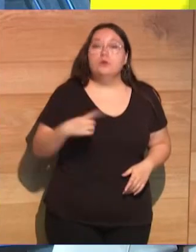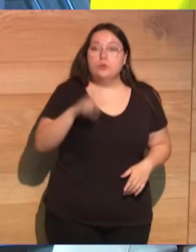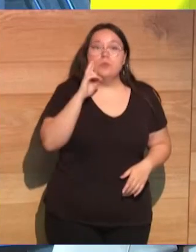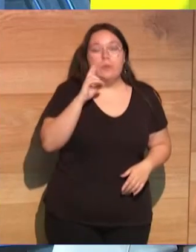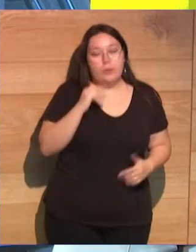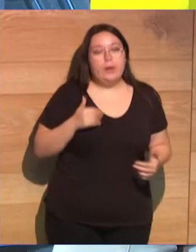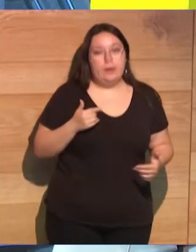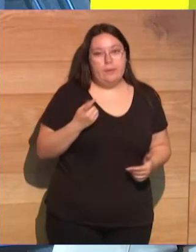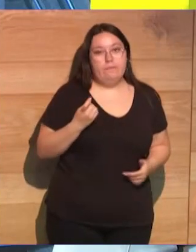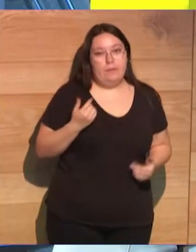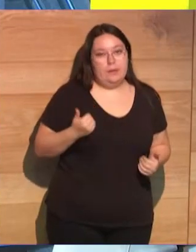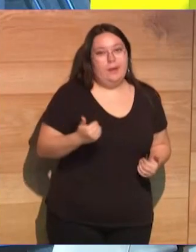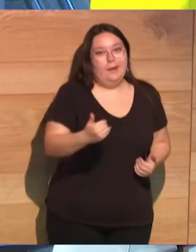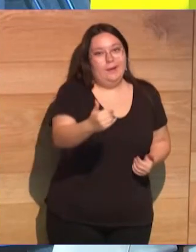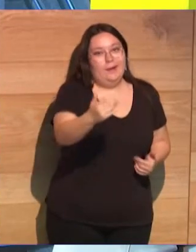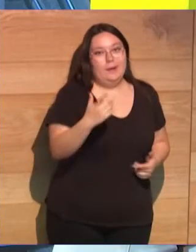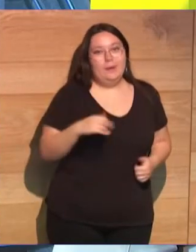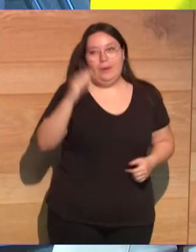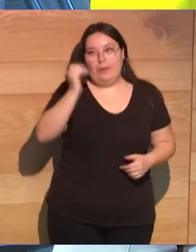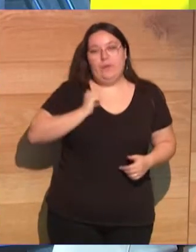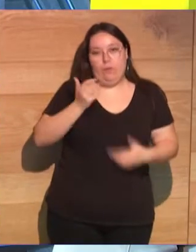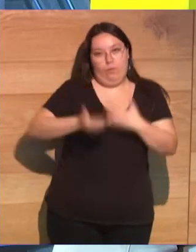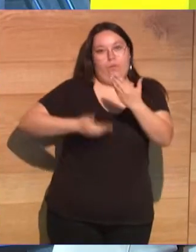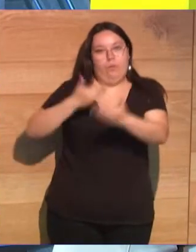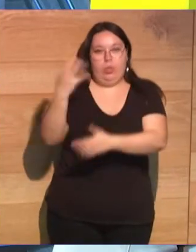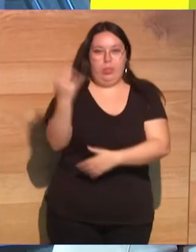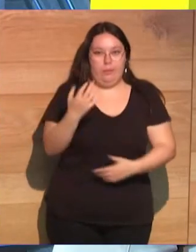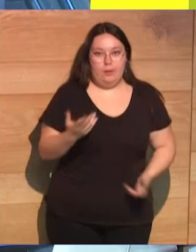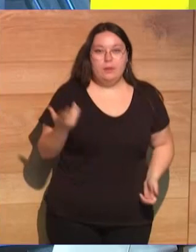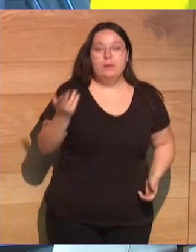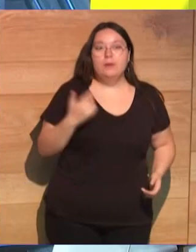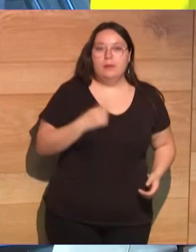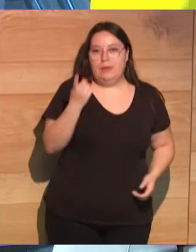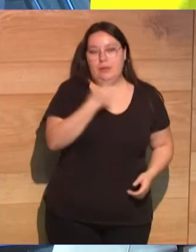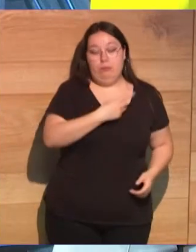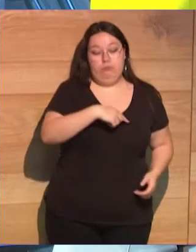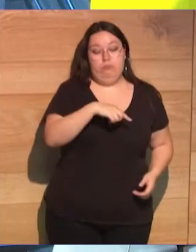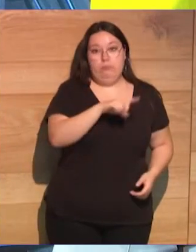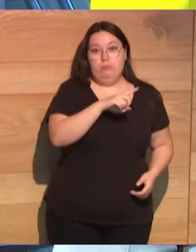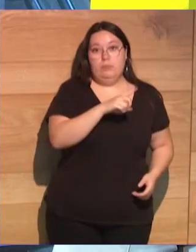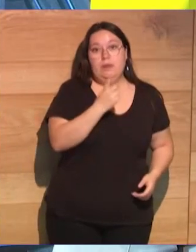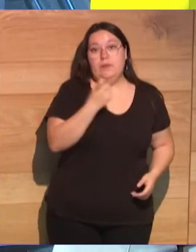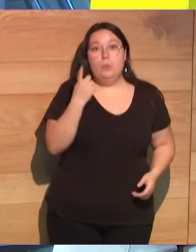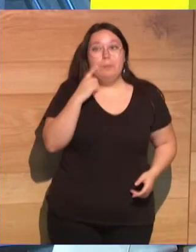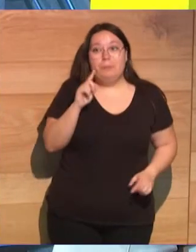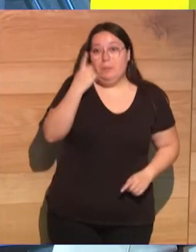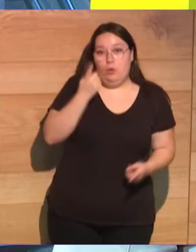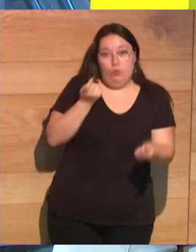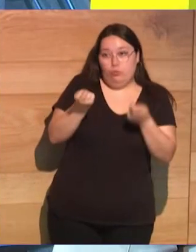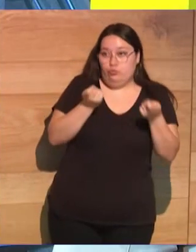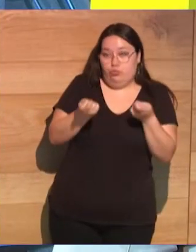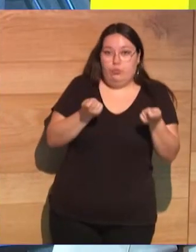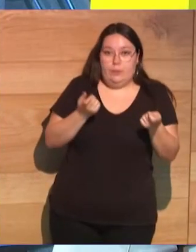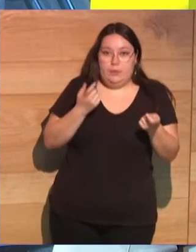queda mucho para que evolucione. Está en un punto en el que necesitamos, para empezar, supervisar lo que nos